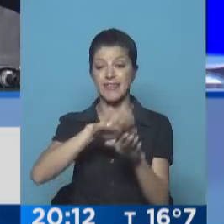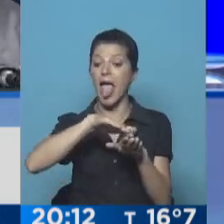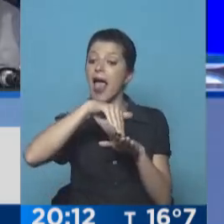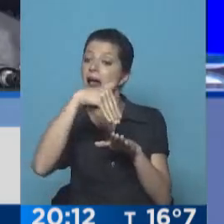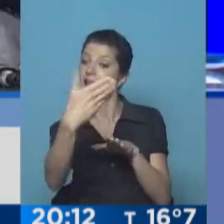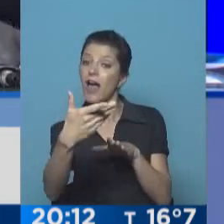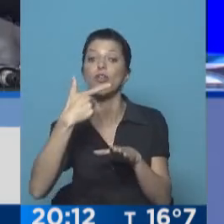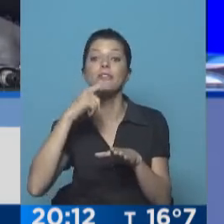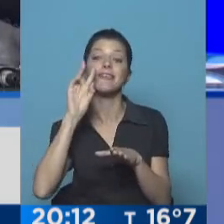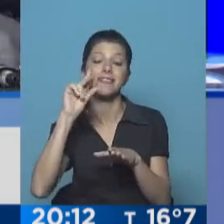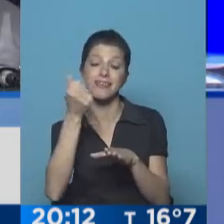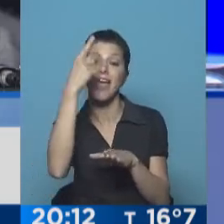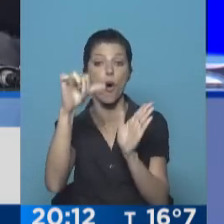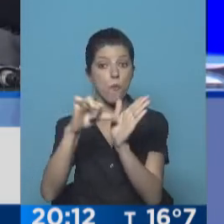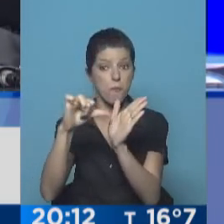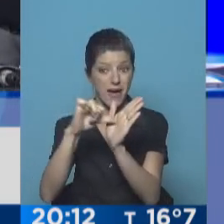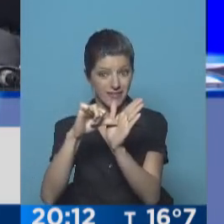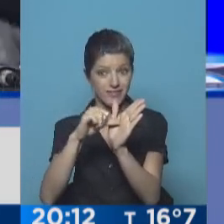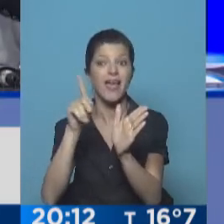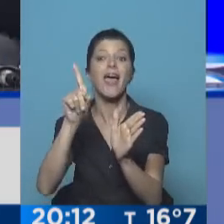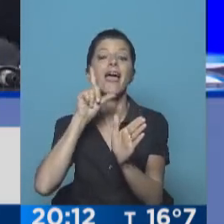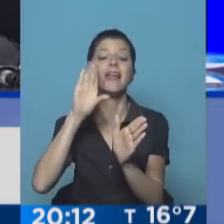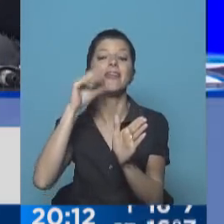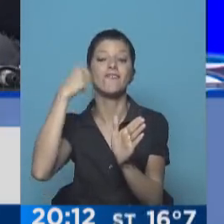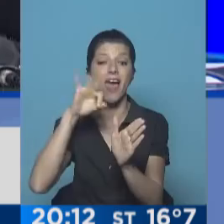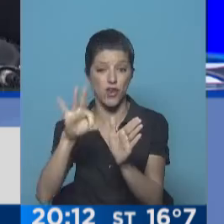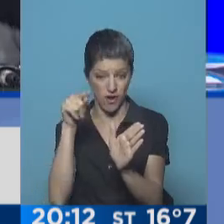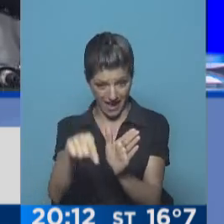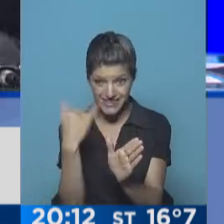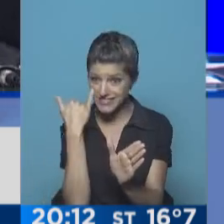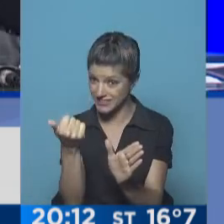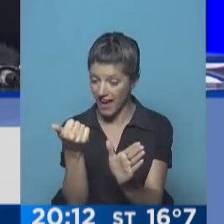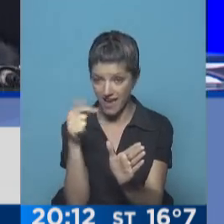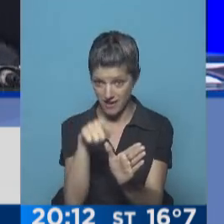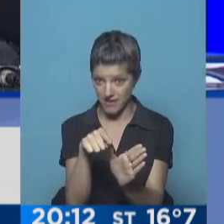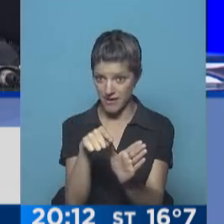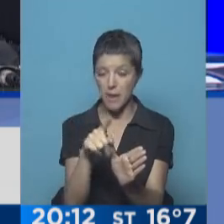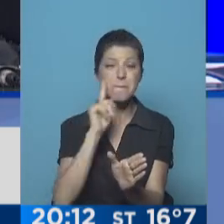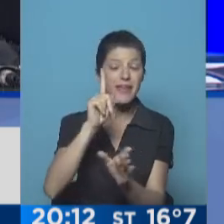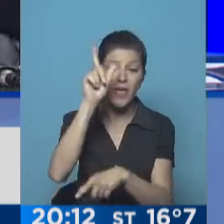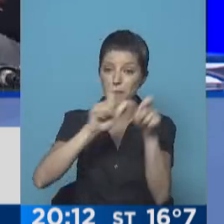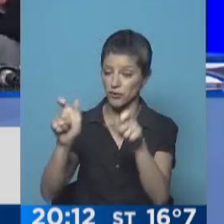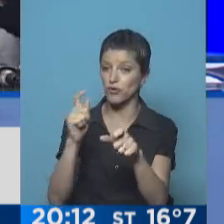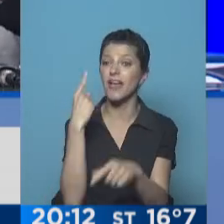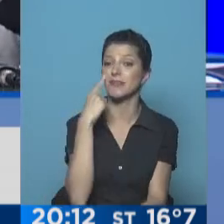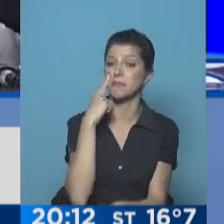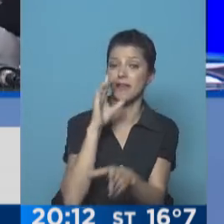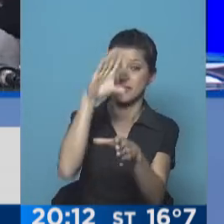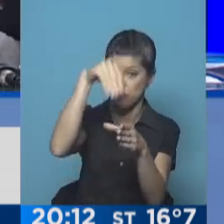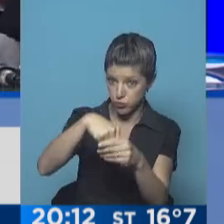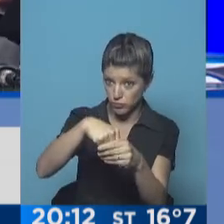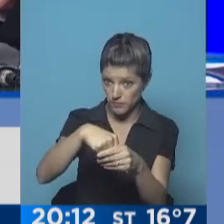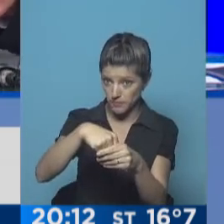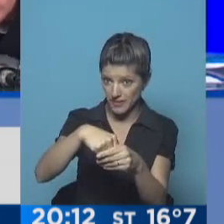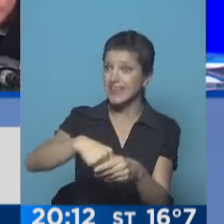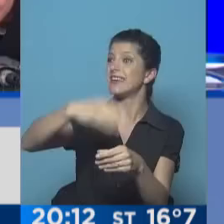Siria hay un pequeño país, el Líbano, que ya tiene a miles de refugiados sirios y además que recibió en el pasado